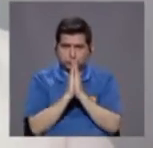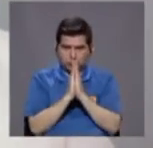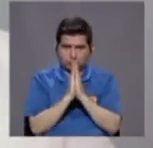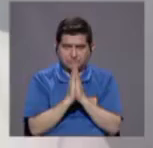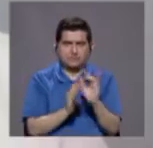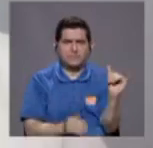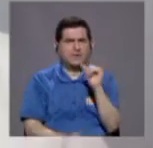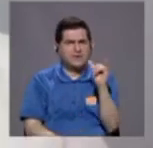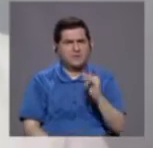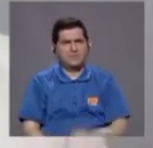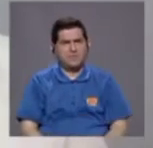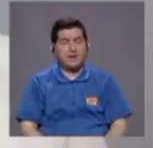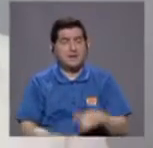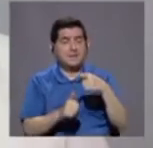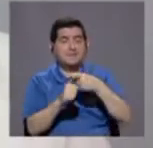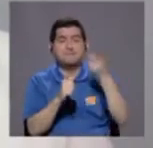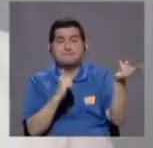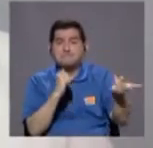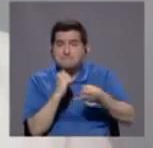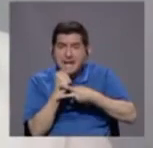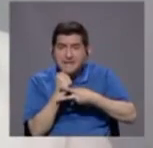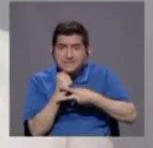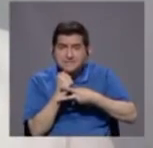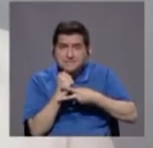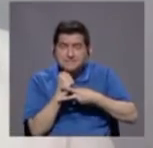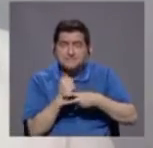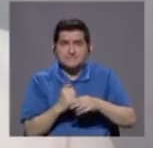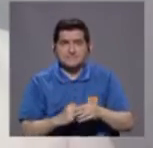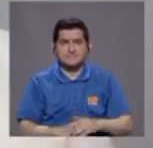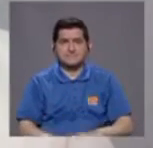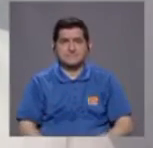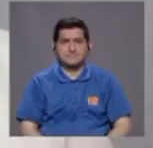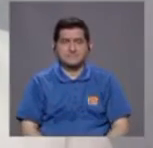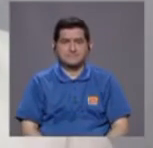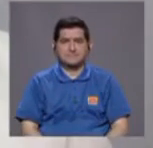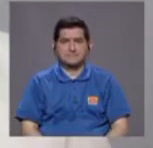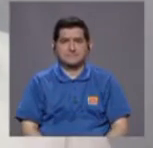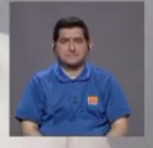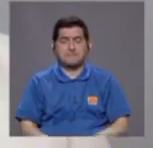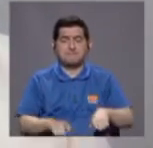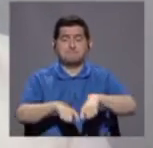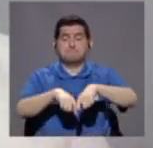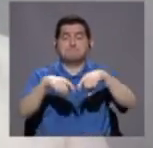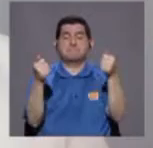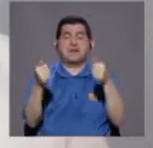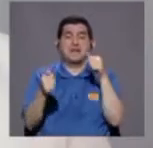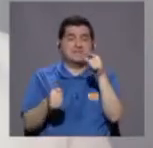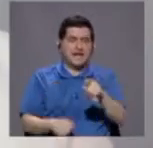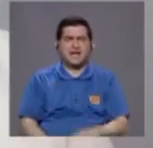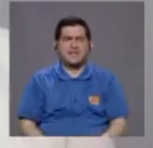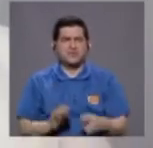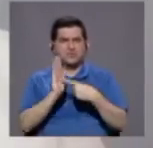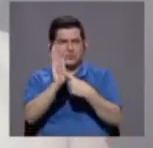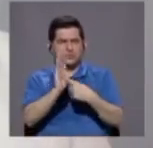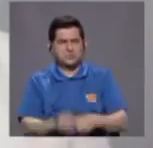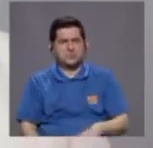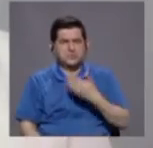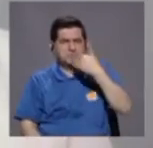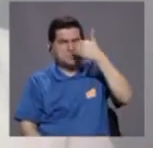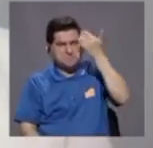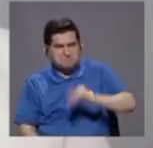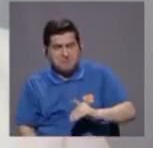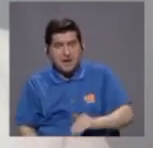sino también porque fue la primera vez en que la prensa los criminalizó por hacer